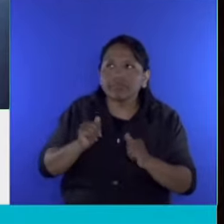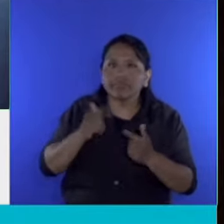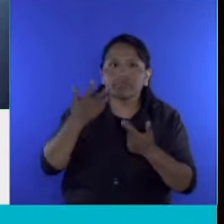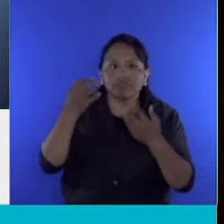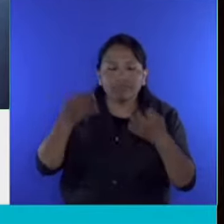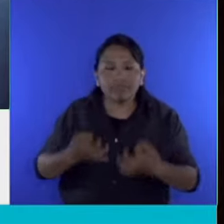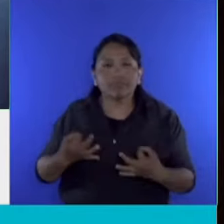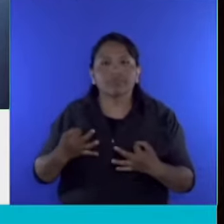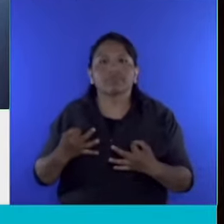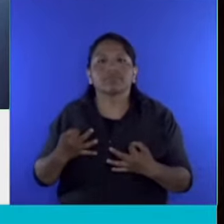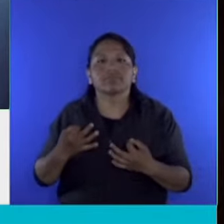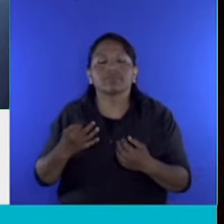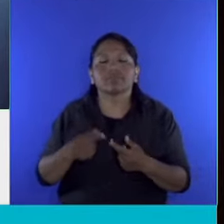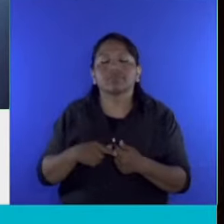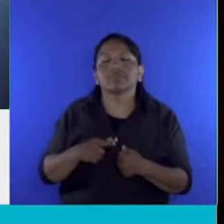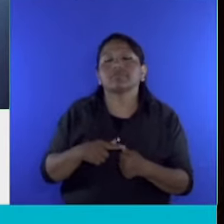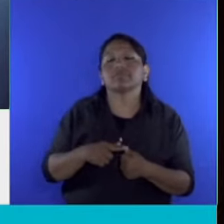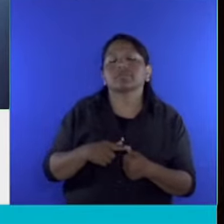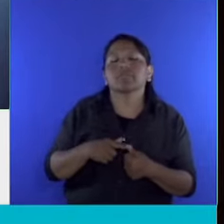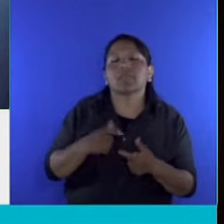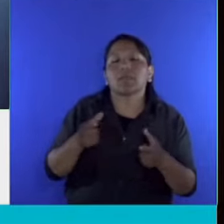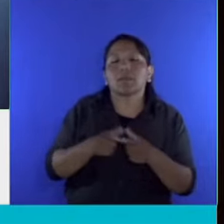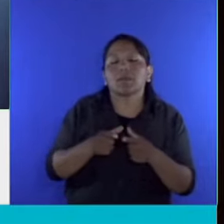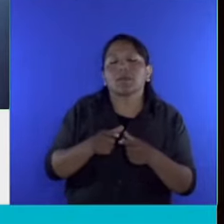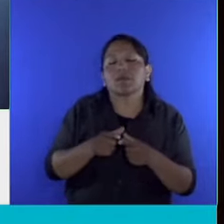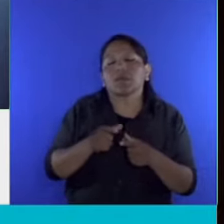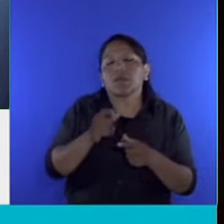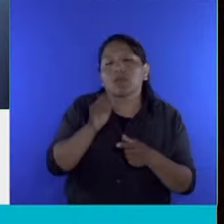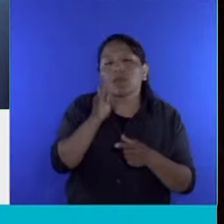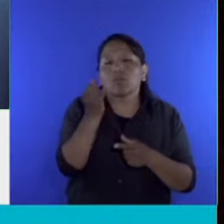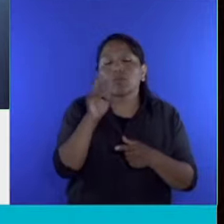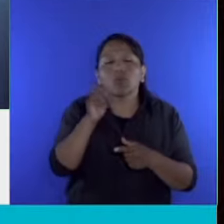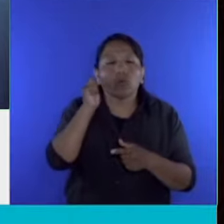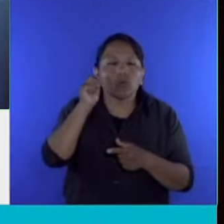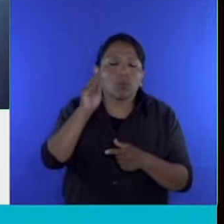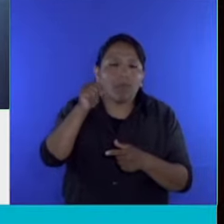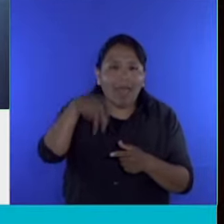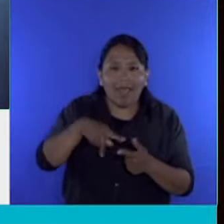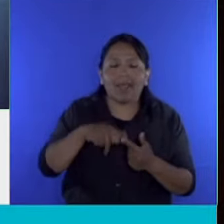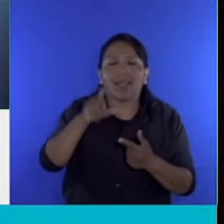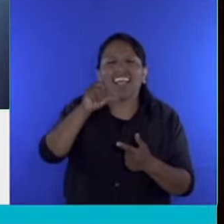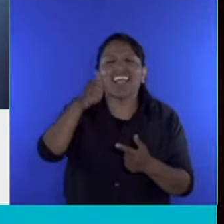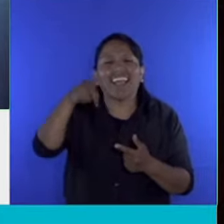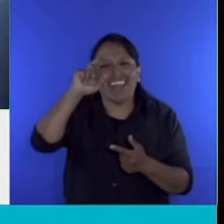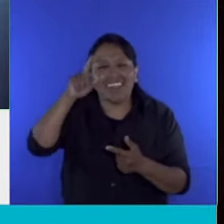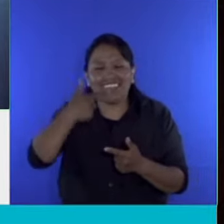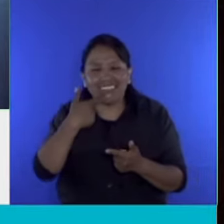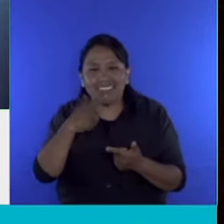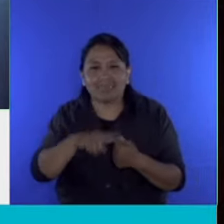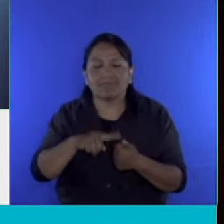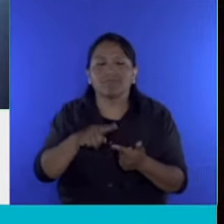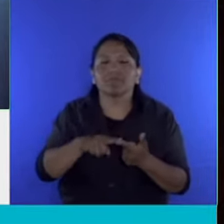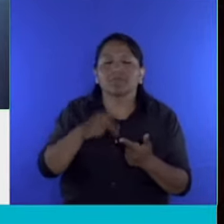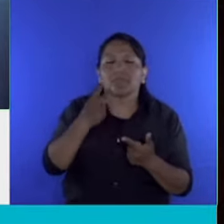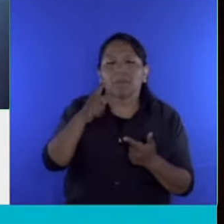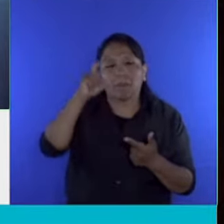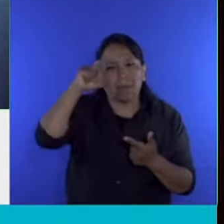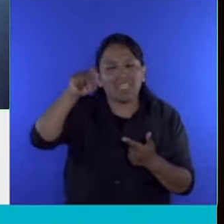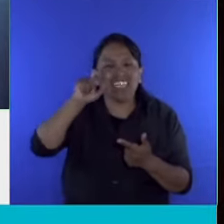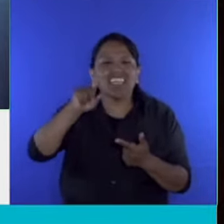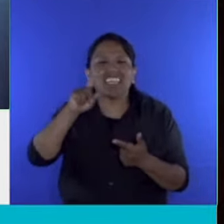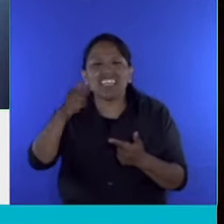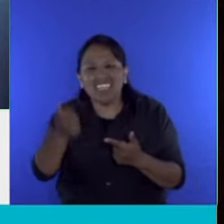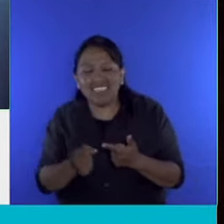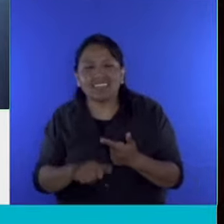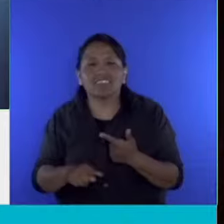respetadas estuvo la última película de burman en Canes en Venecia el